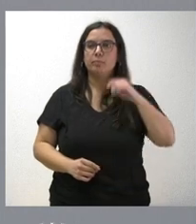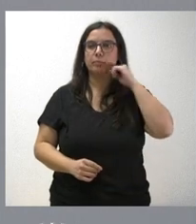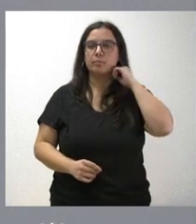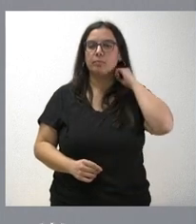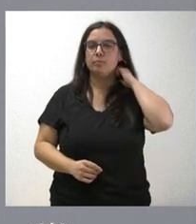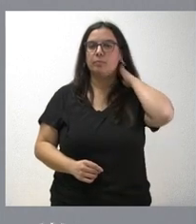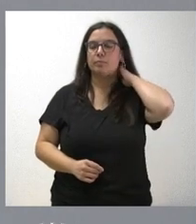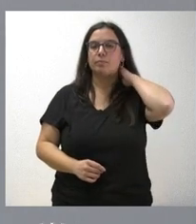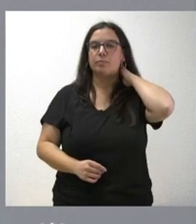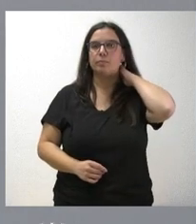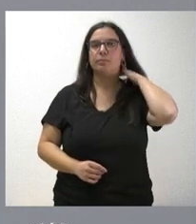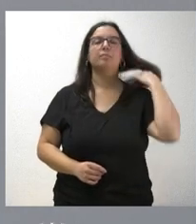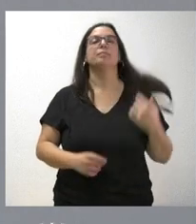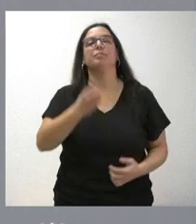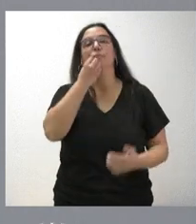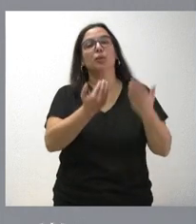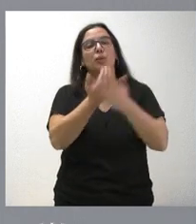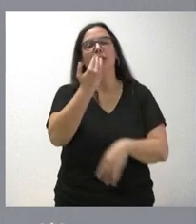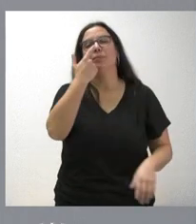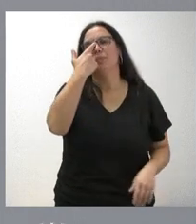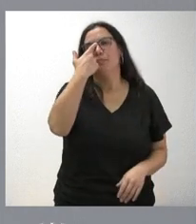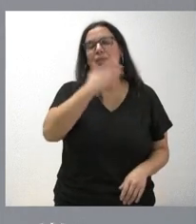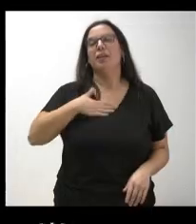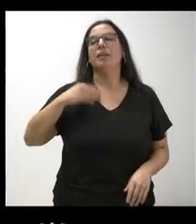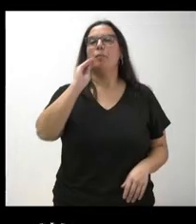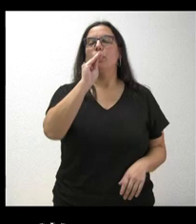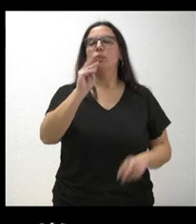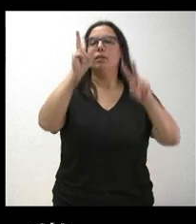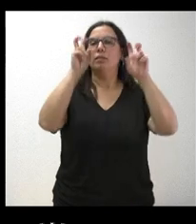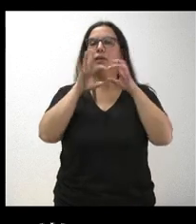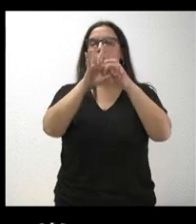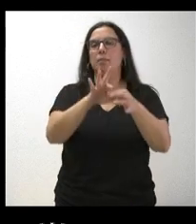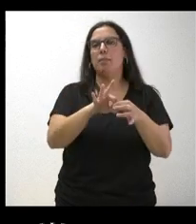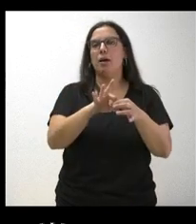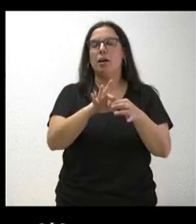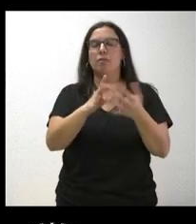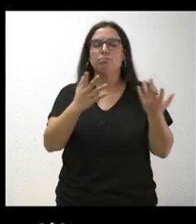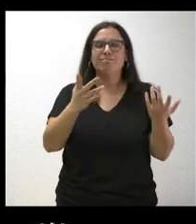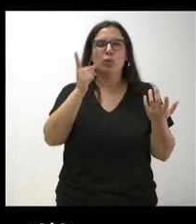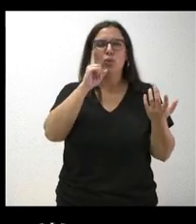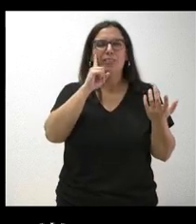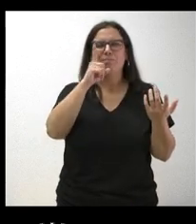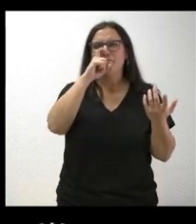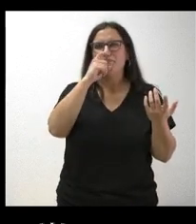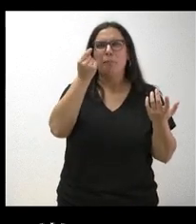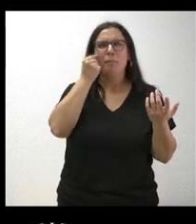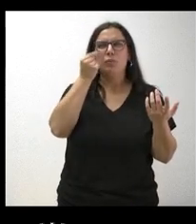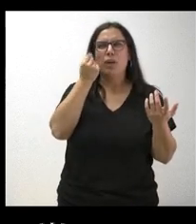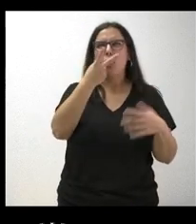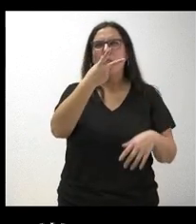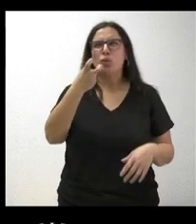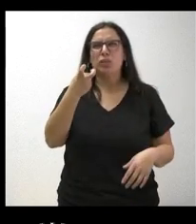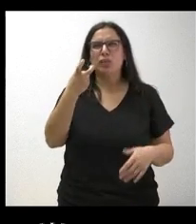nadie Buenos días Quería preguntarle en relación una partida yo no sé si creo recordar que eran